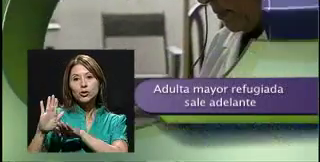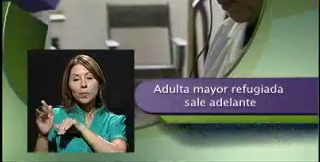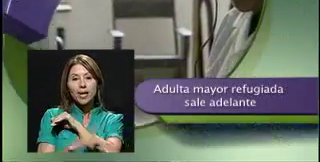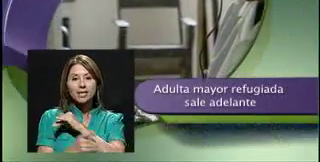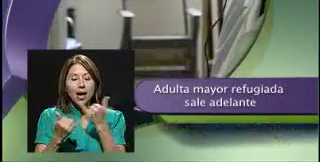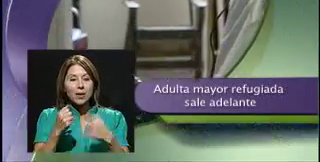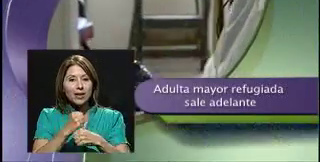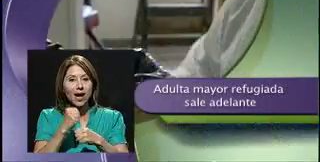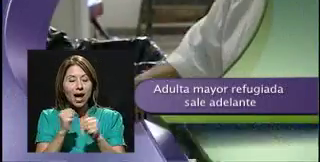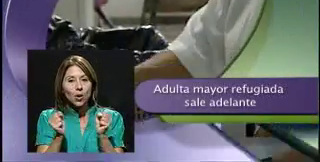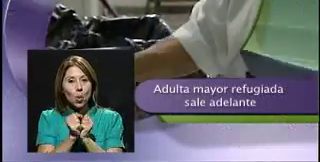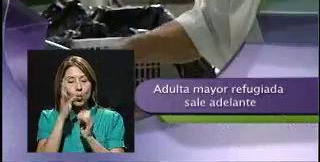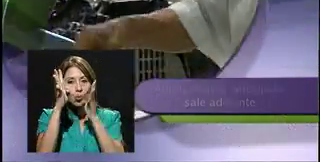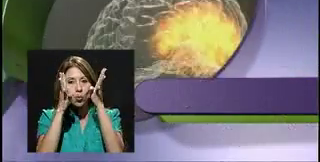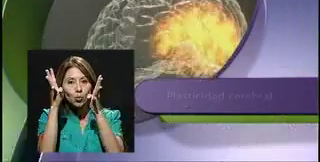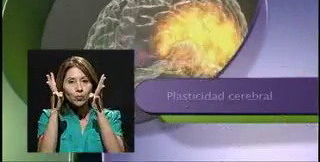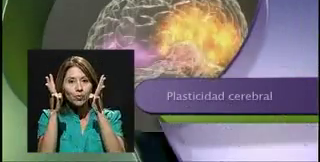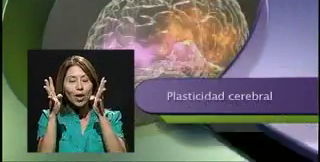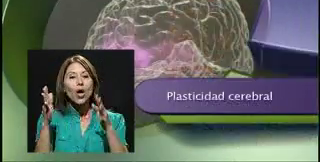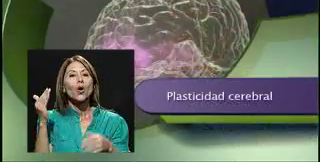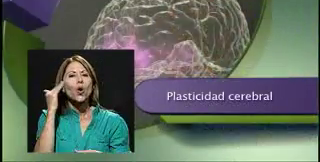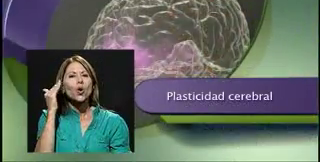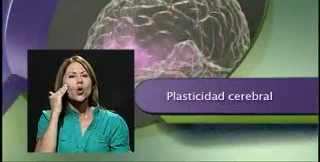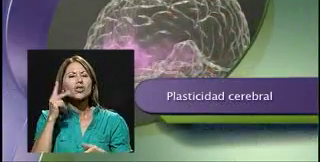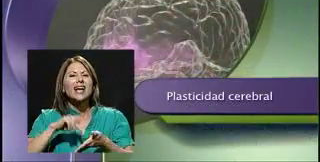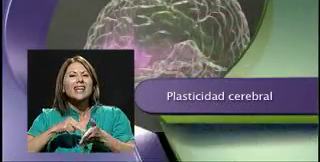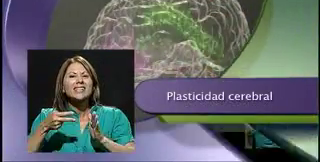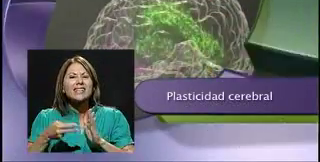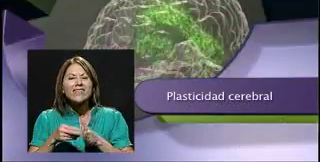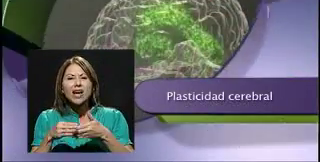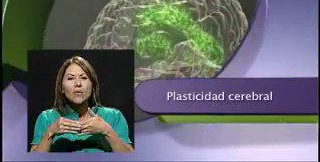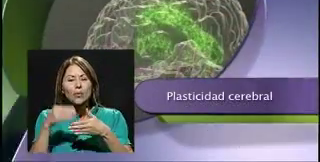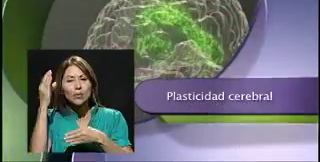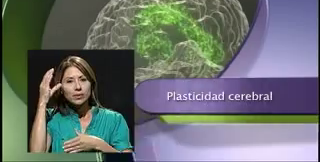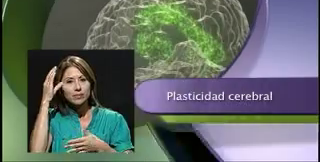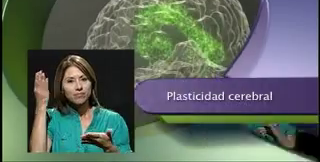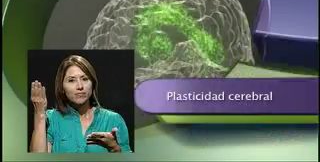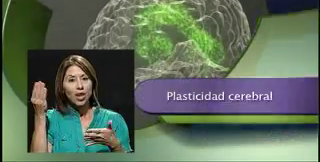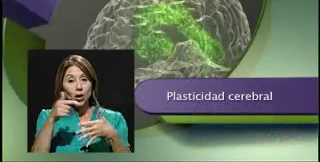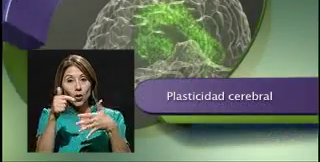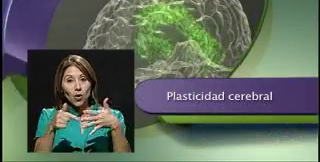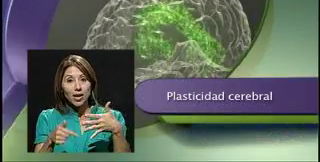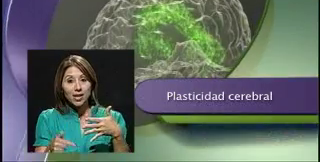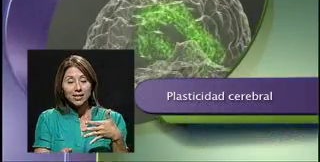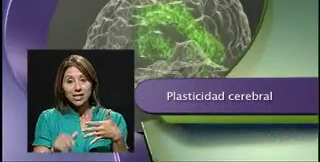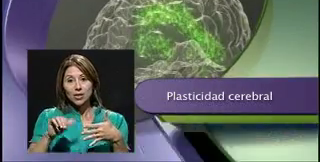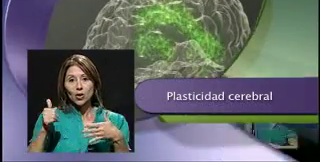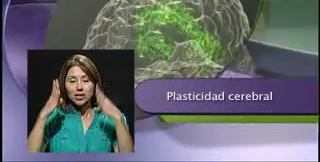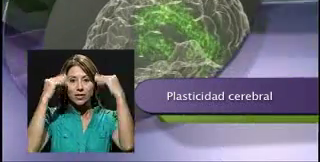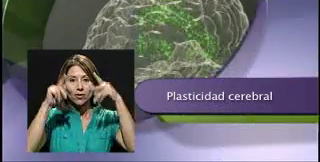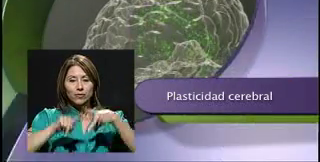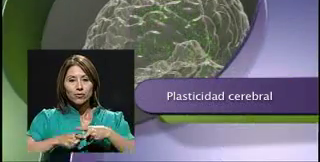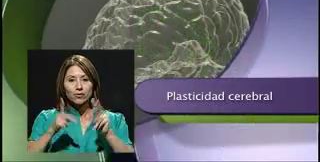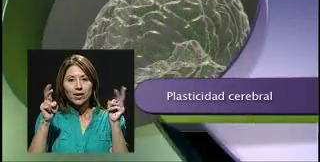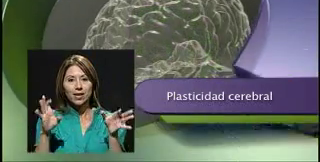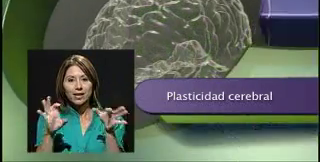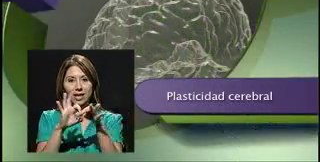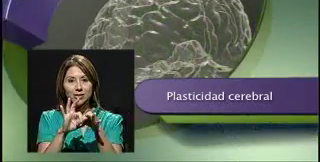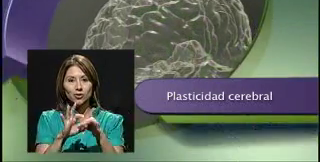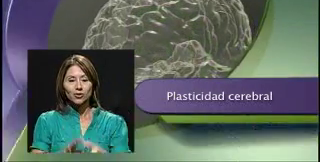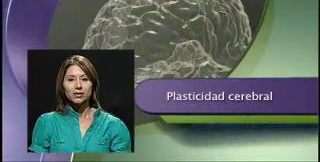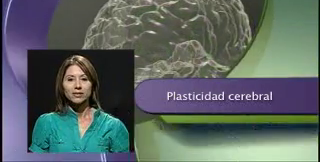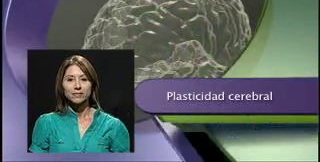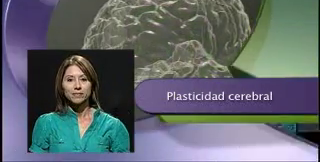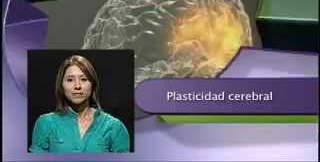ahora trabaja con el emprendimiento. Conozca qué es la plasticidad cerebral. Con estas y otras informaciones,